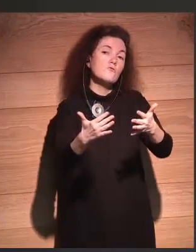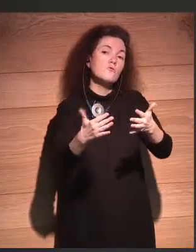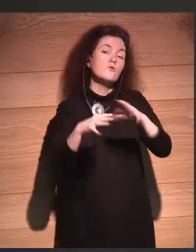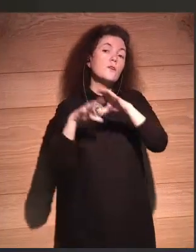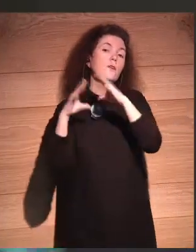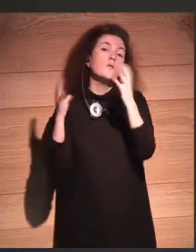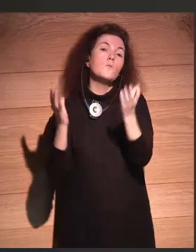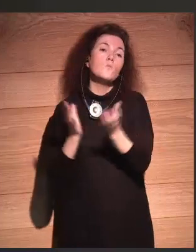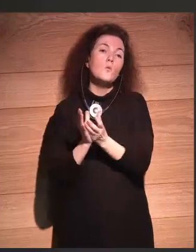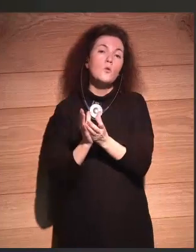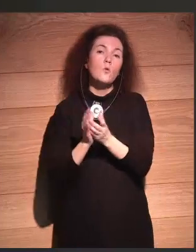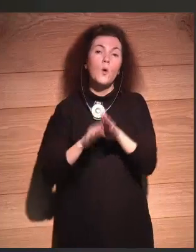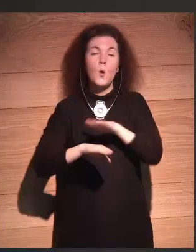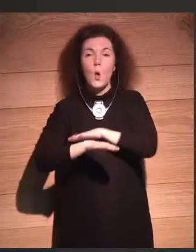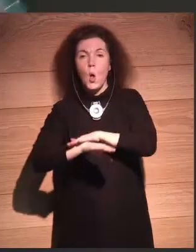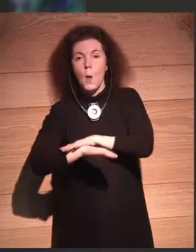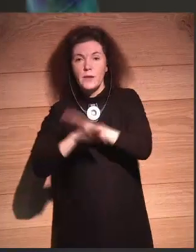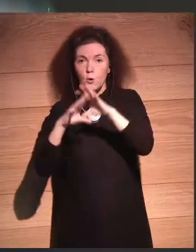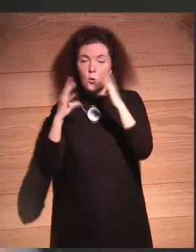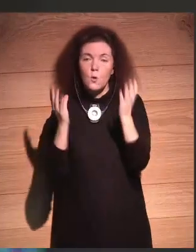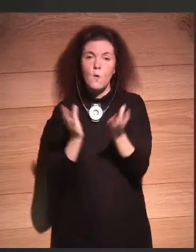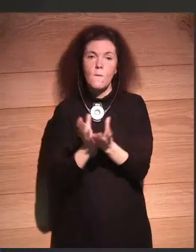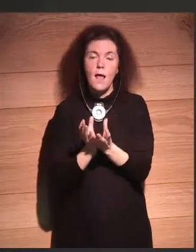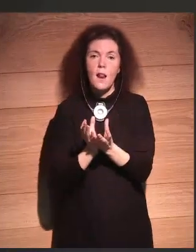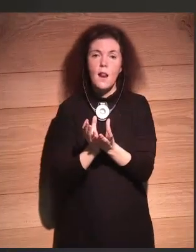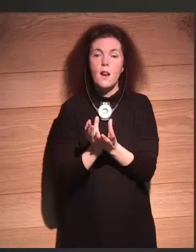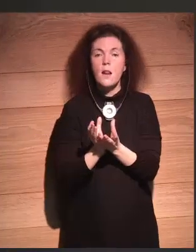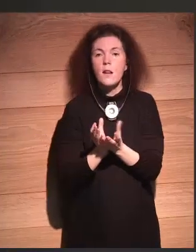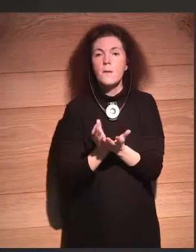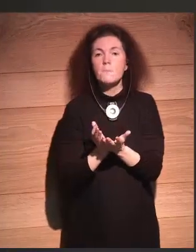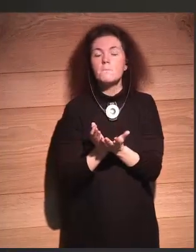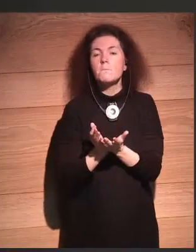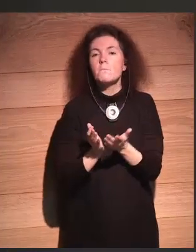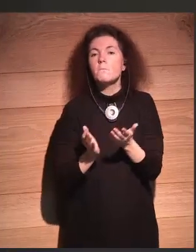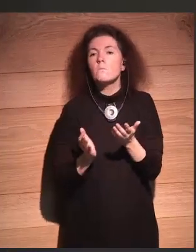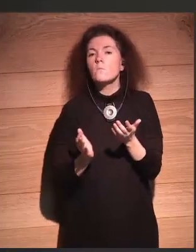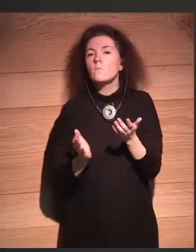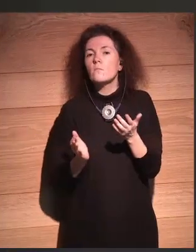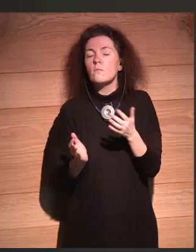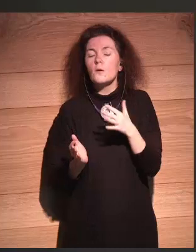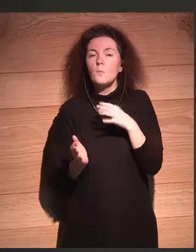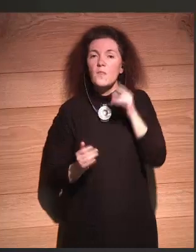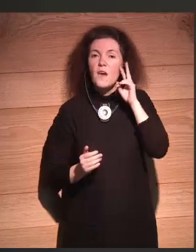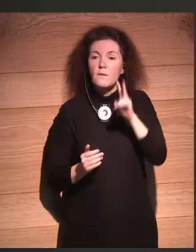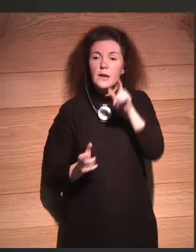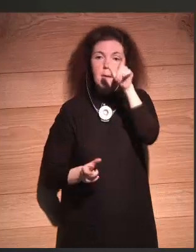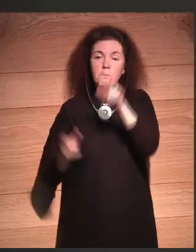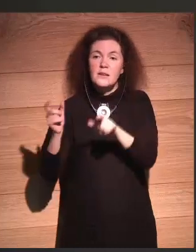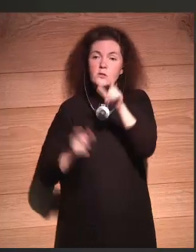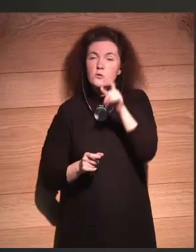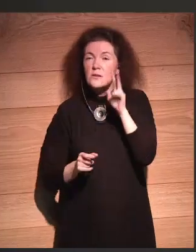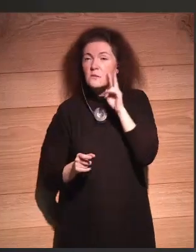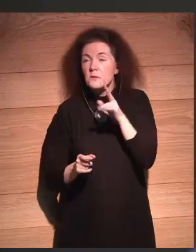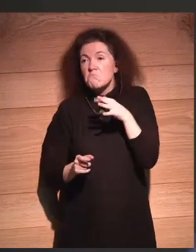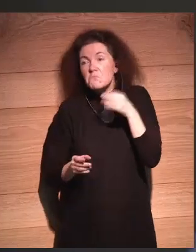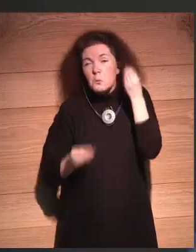el mundo con un gobierno global que pueda ver lo que haga todo el mundo un poco. Bueno, yo